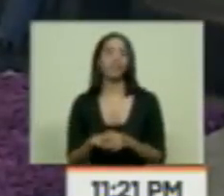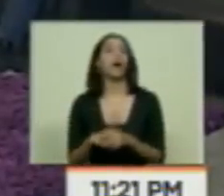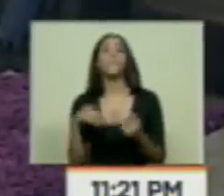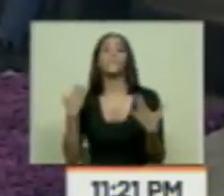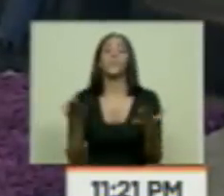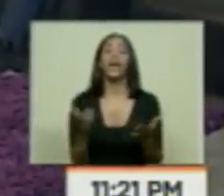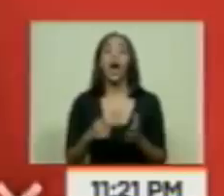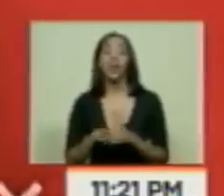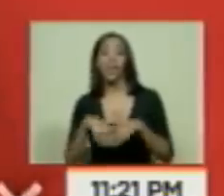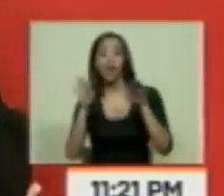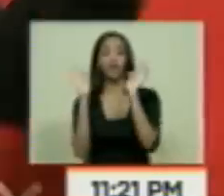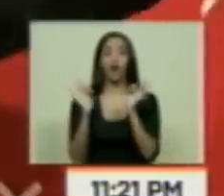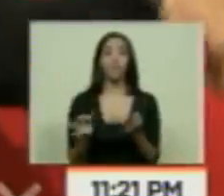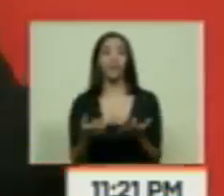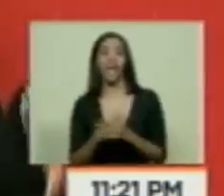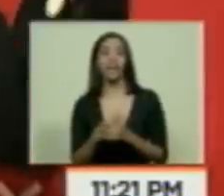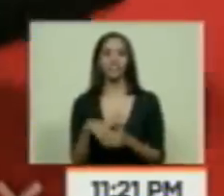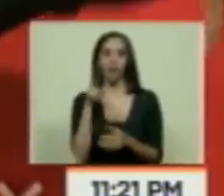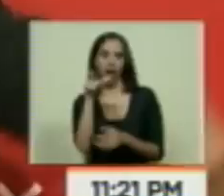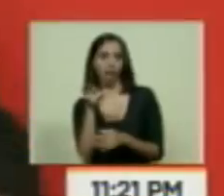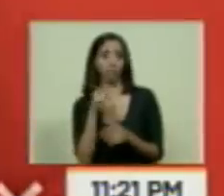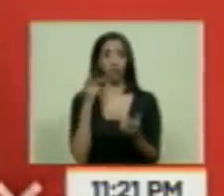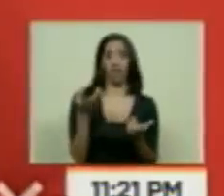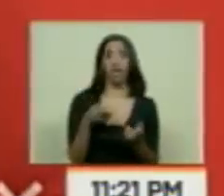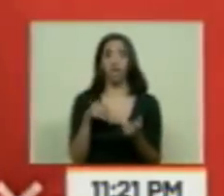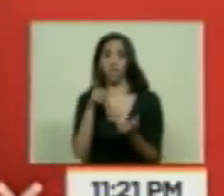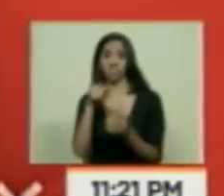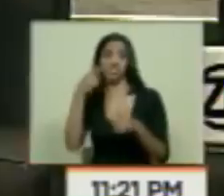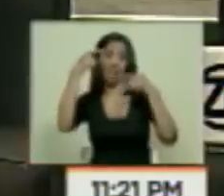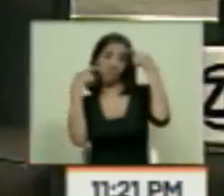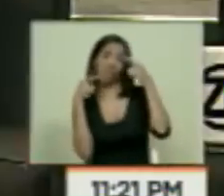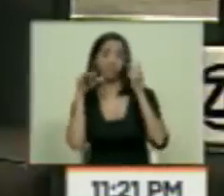la moda entre ellos, cada vez que se cae mal, tú eres enchufado, tú eres chavista. No,